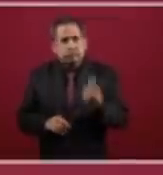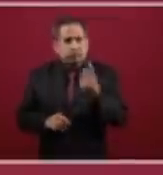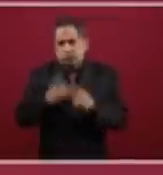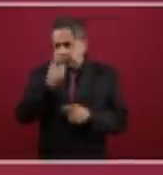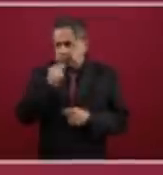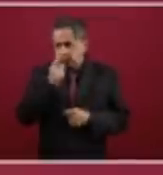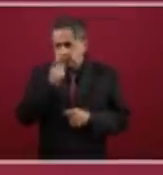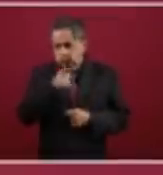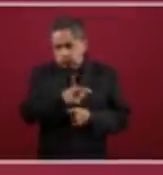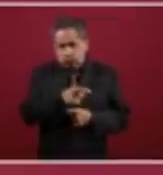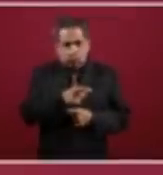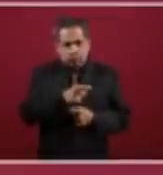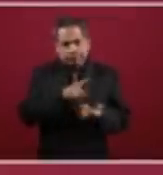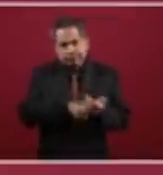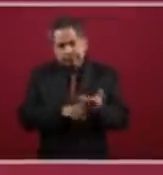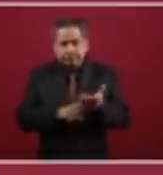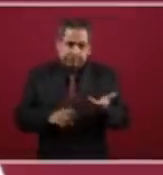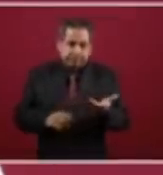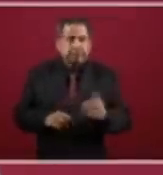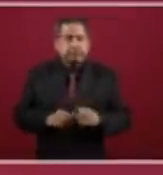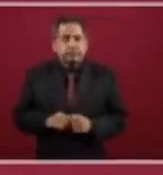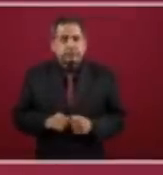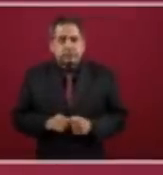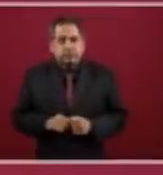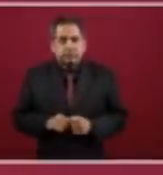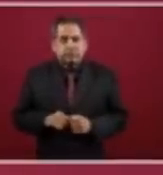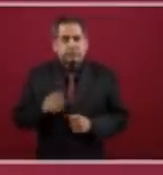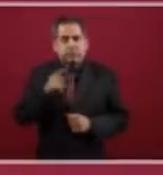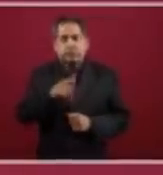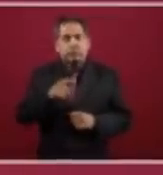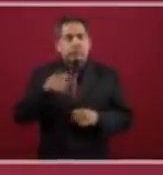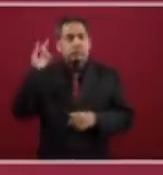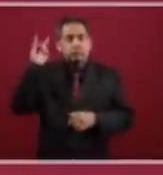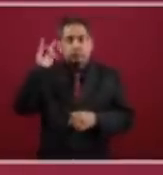policía comunitario que al descender la